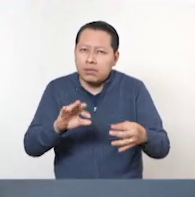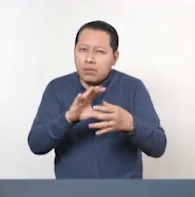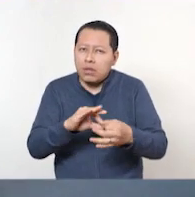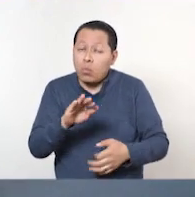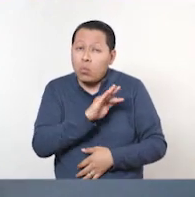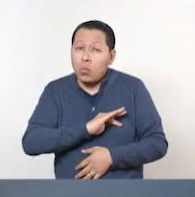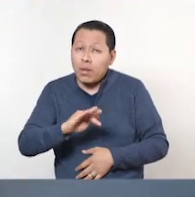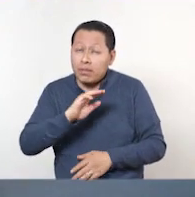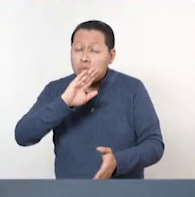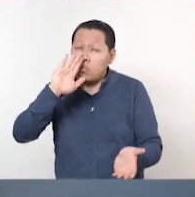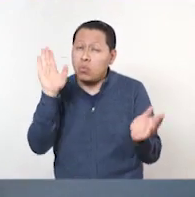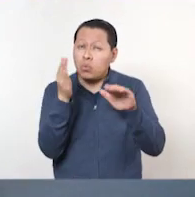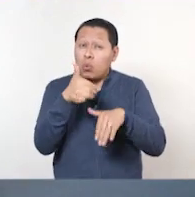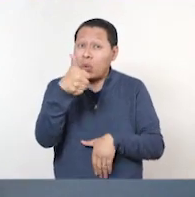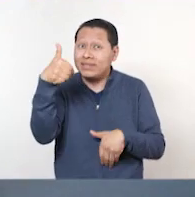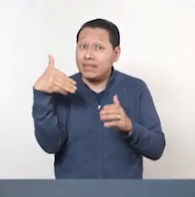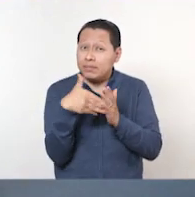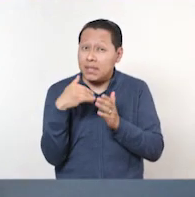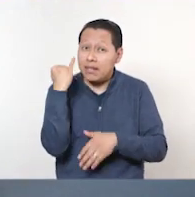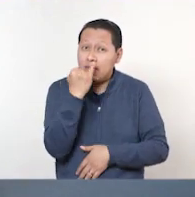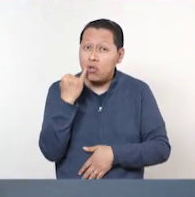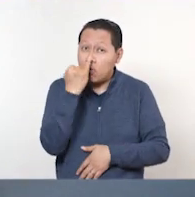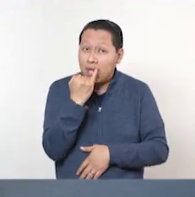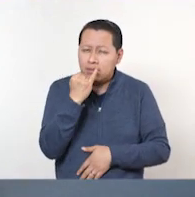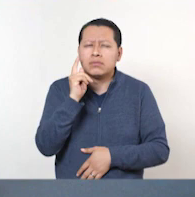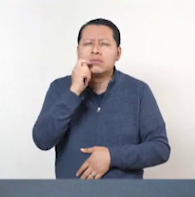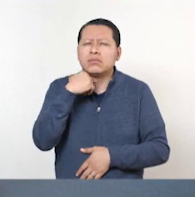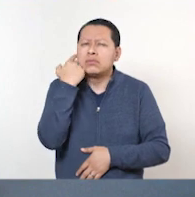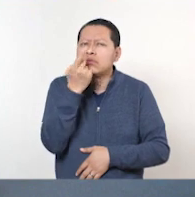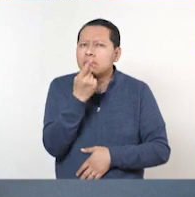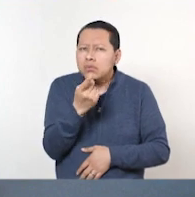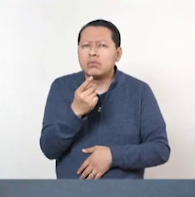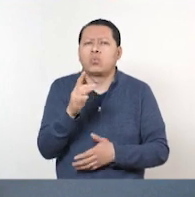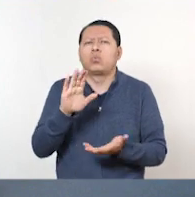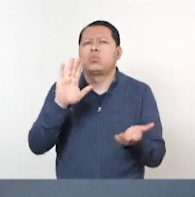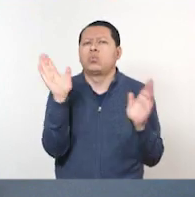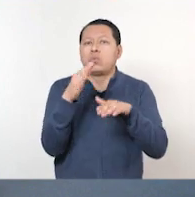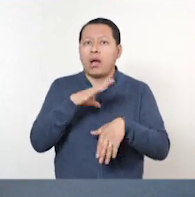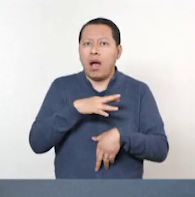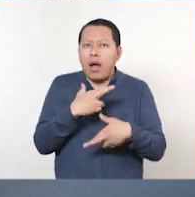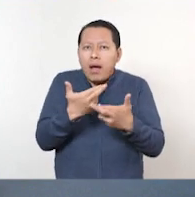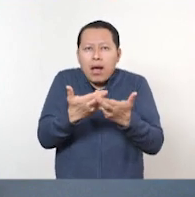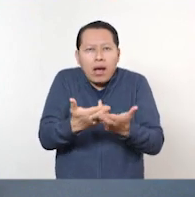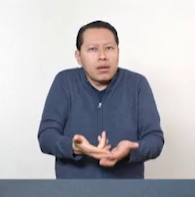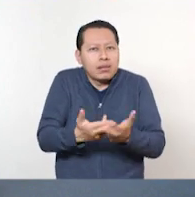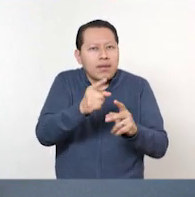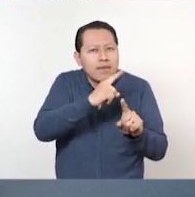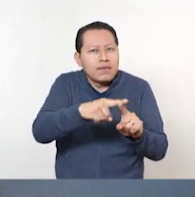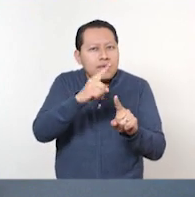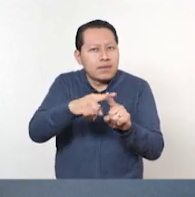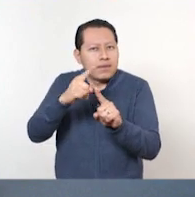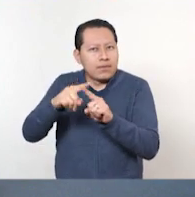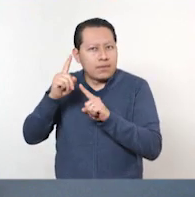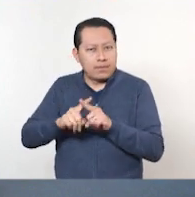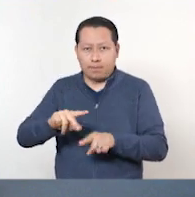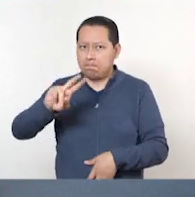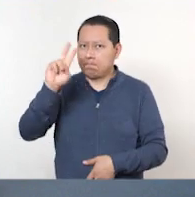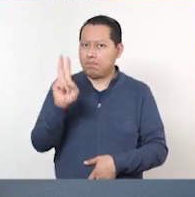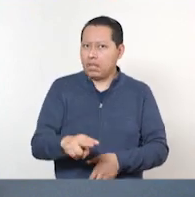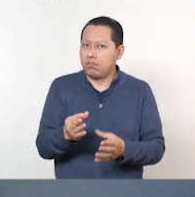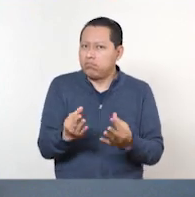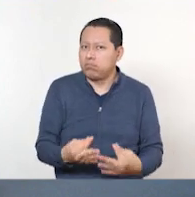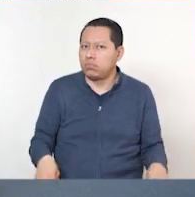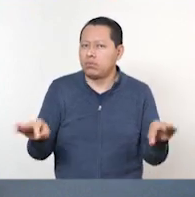hablan alrededor de 6,000 lenguas en el mundo, lo que significa que en el mundo hay una gran diversidad lingüística y que es